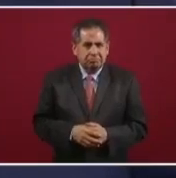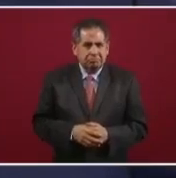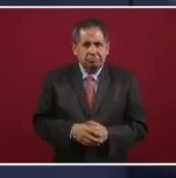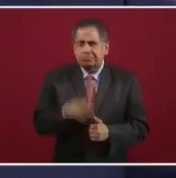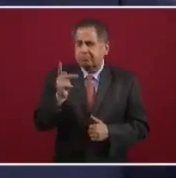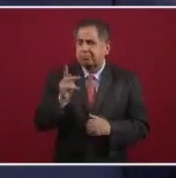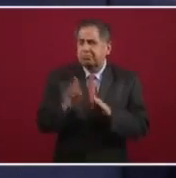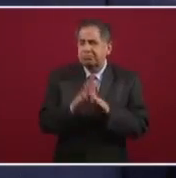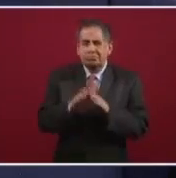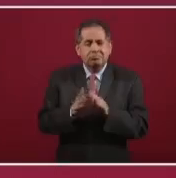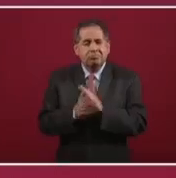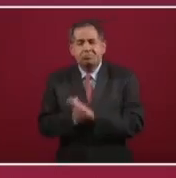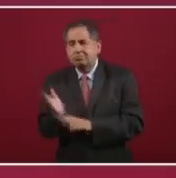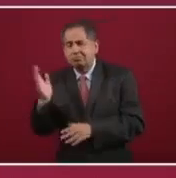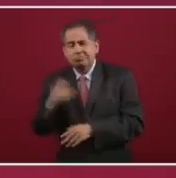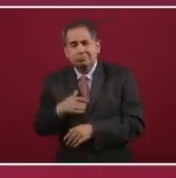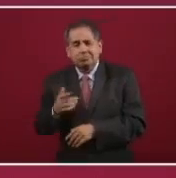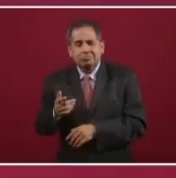¿Pero cómo me voy?